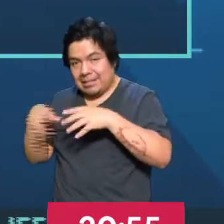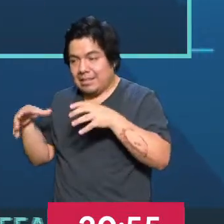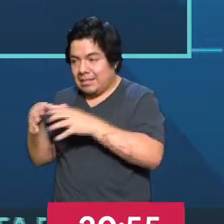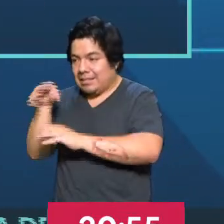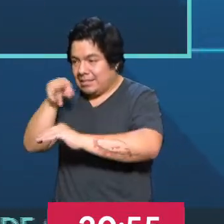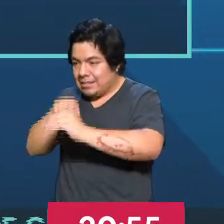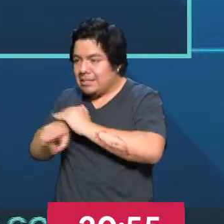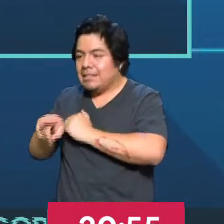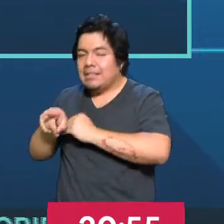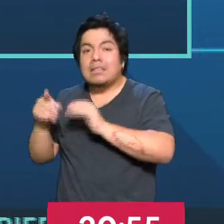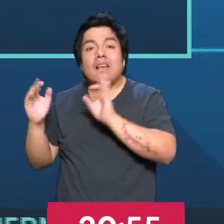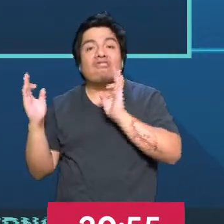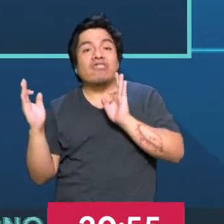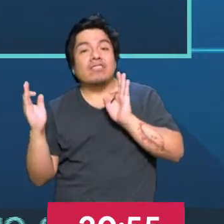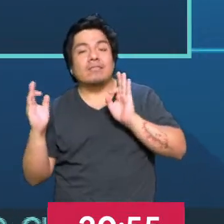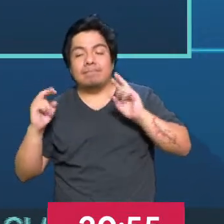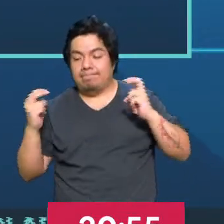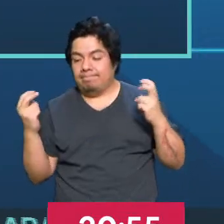que se hace una audiencia